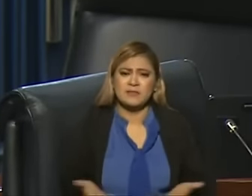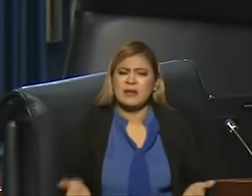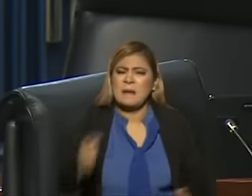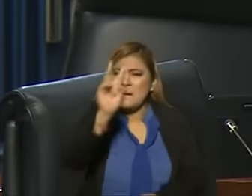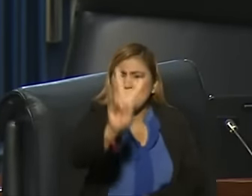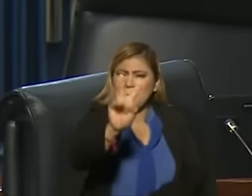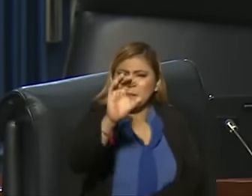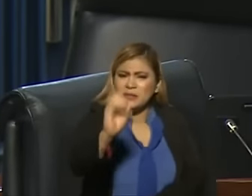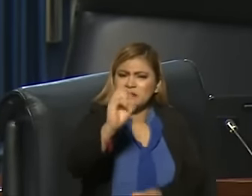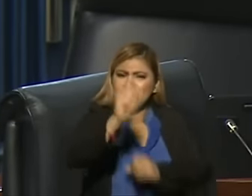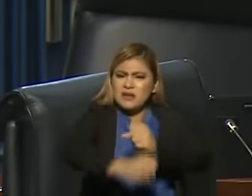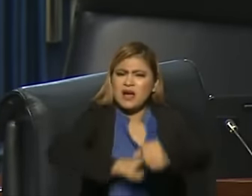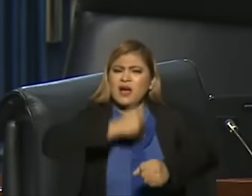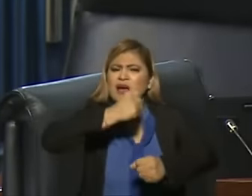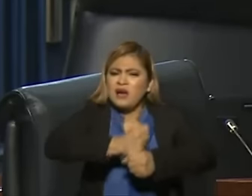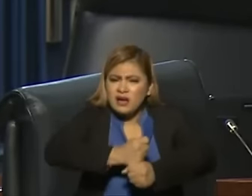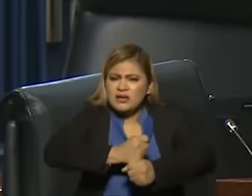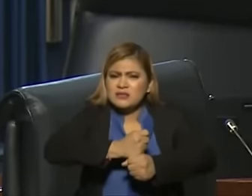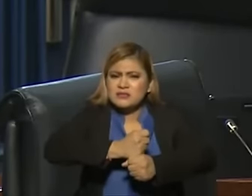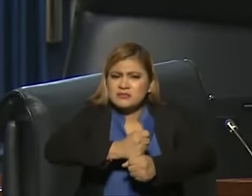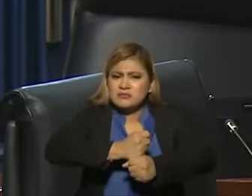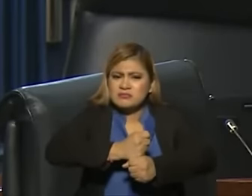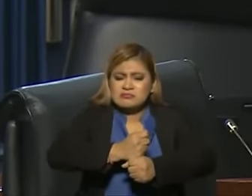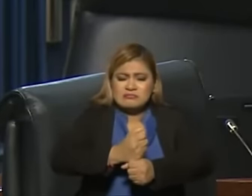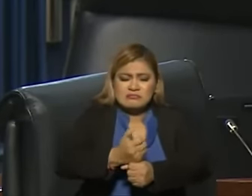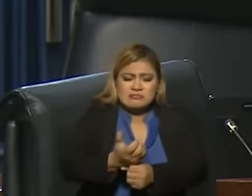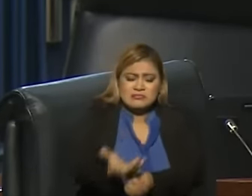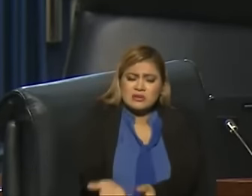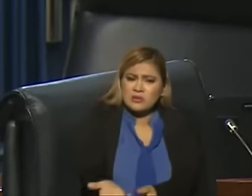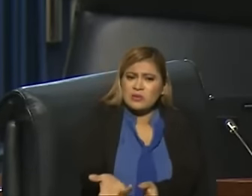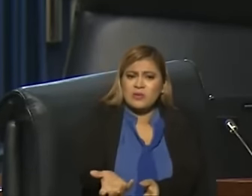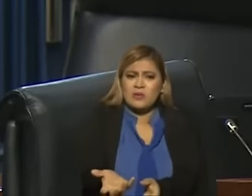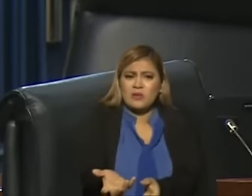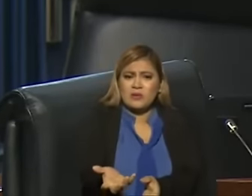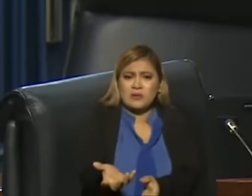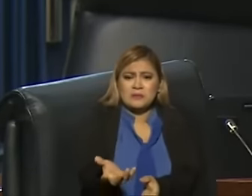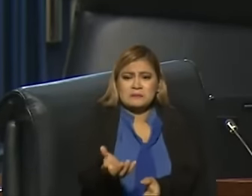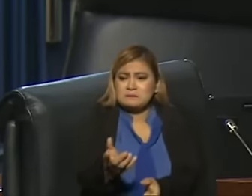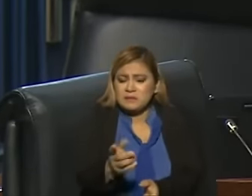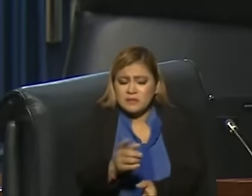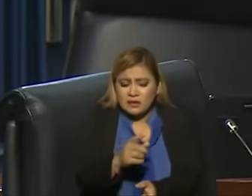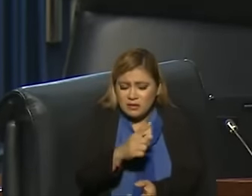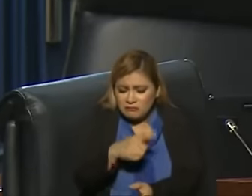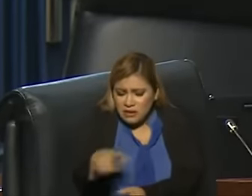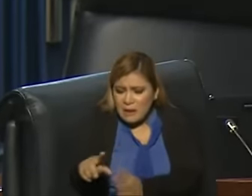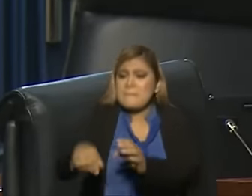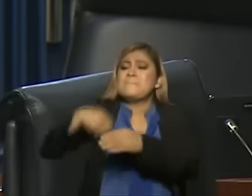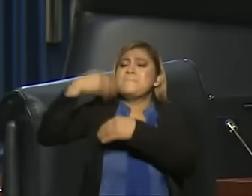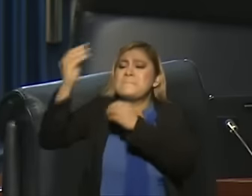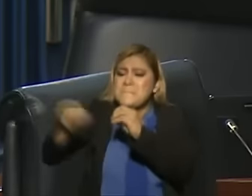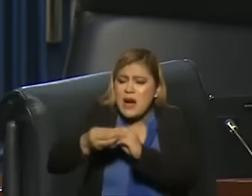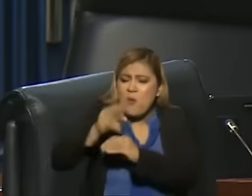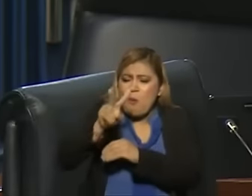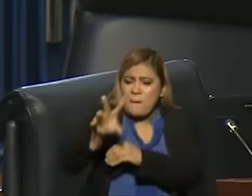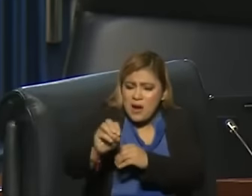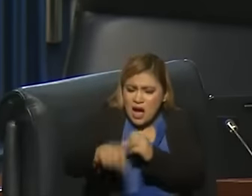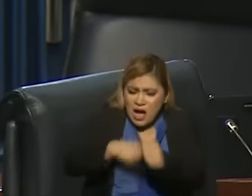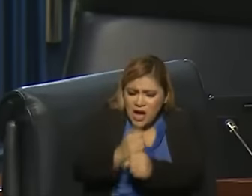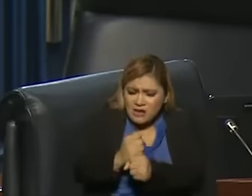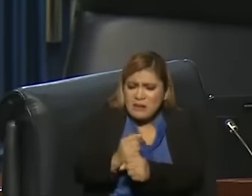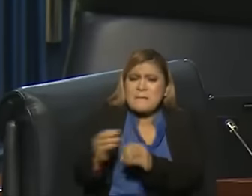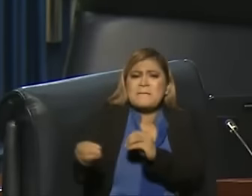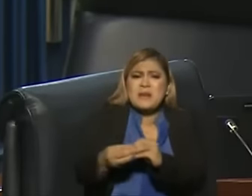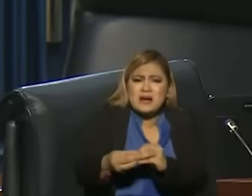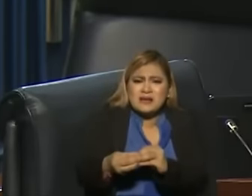20 años de concesión. Y si no nos oponemos 20 años más, 40 años más, para que